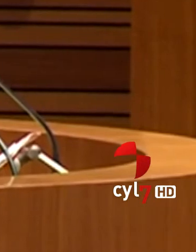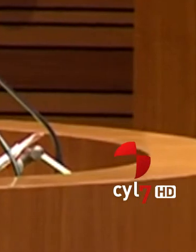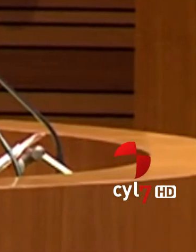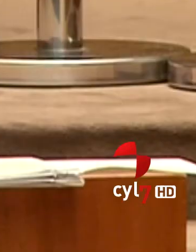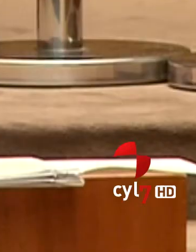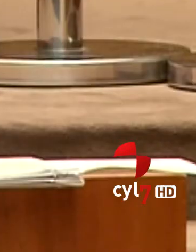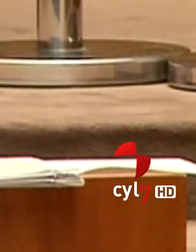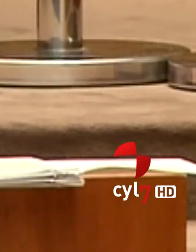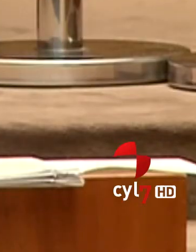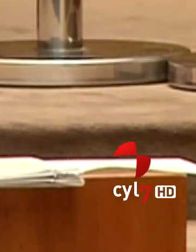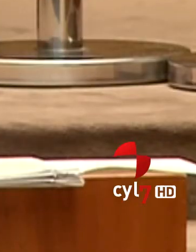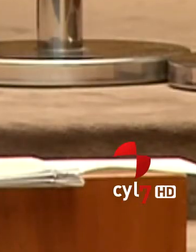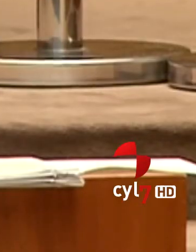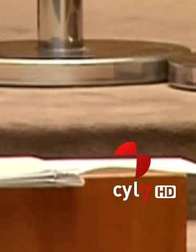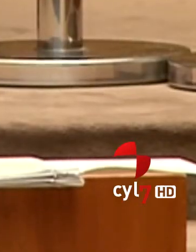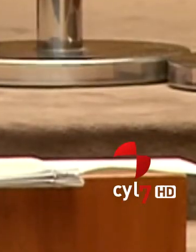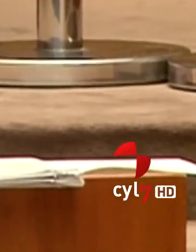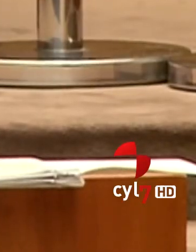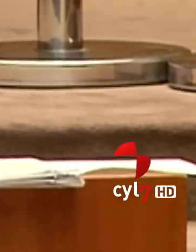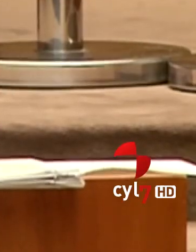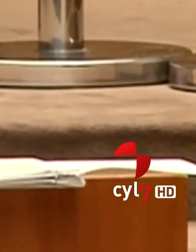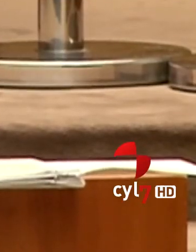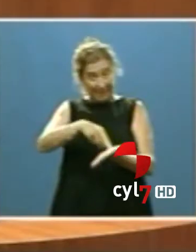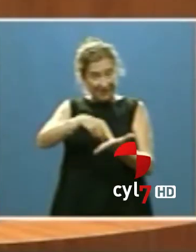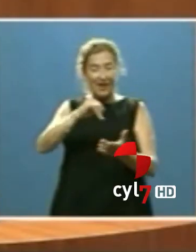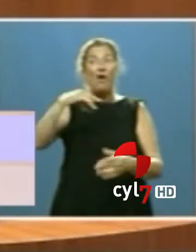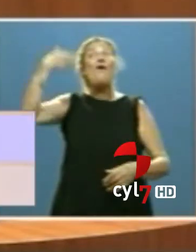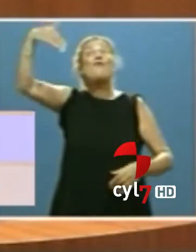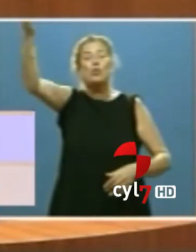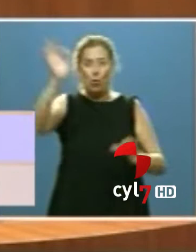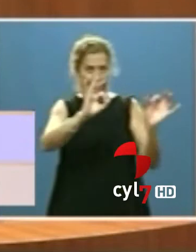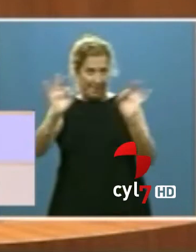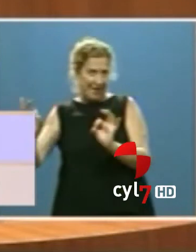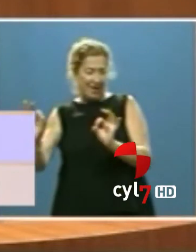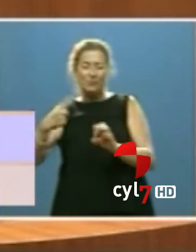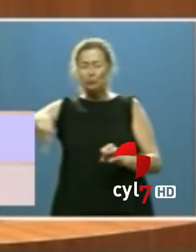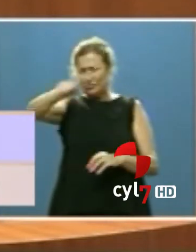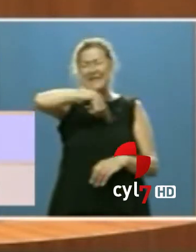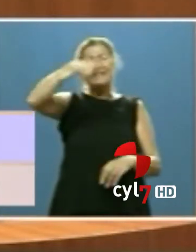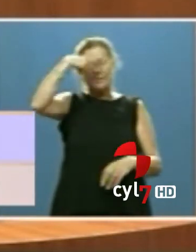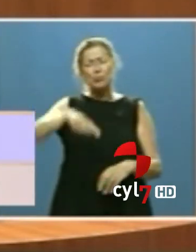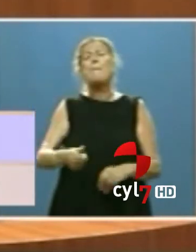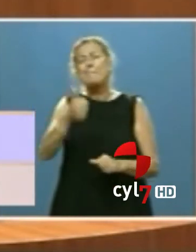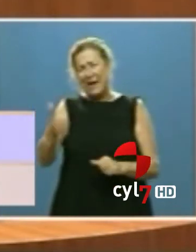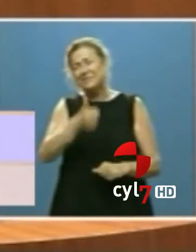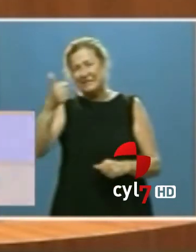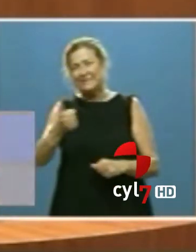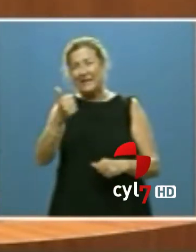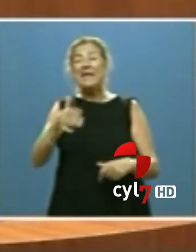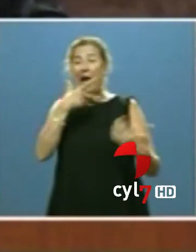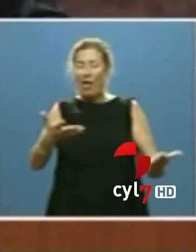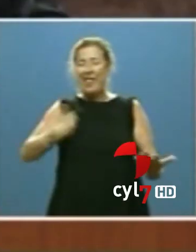acuerdos con los populares dice fuentes que es el momento de mirar al futuro somos conscientes de que hace falta mucho más y estamos